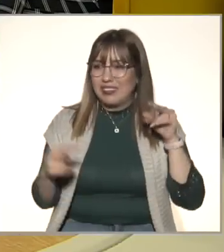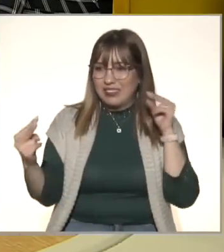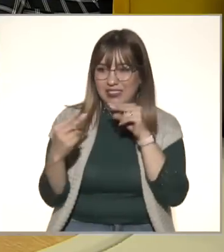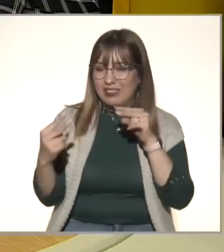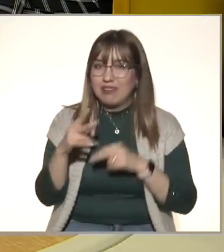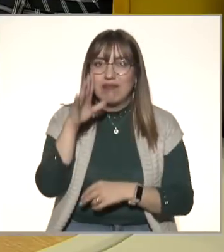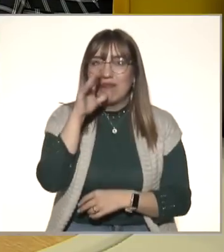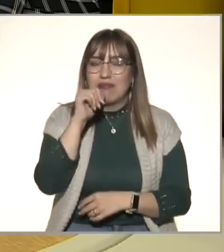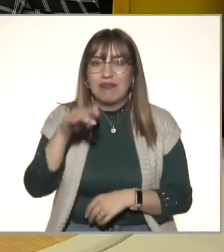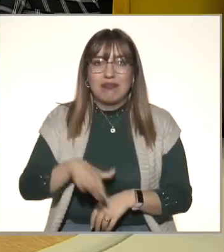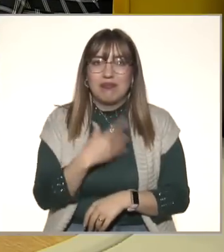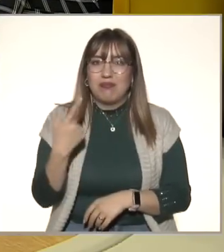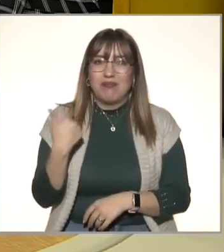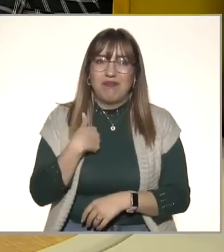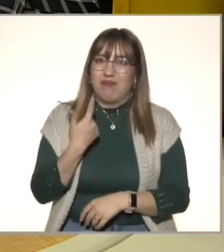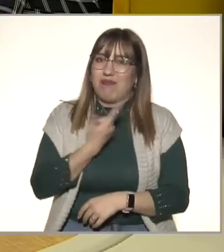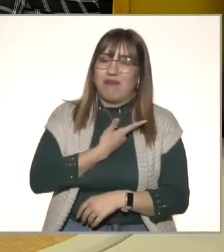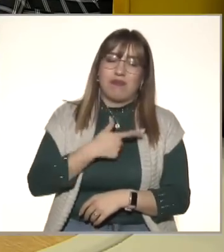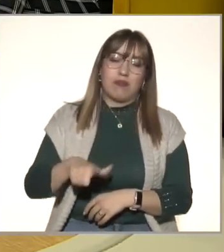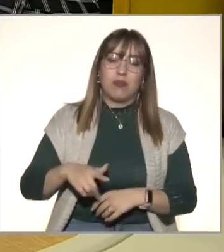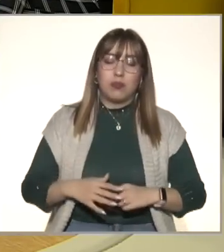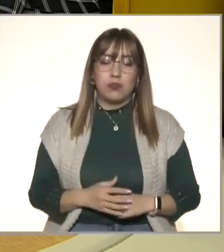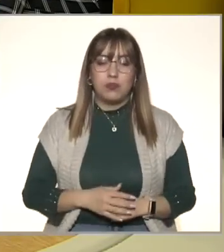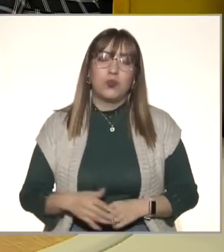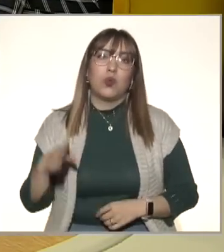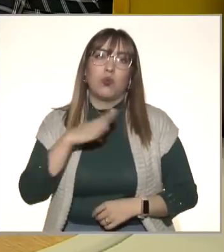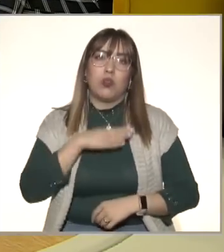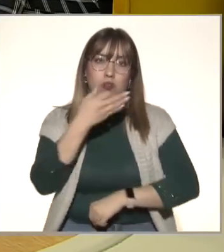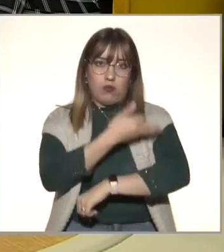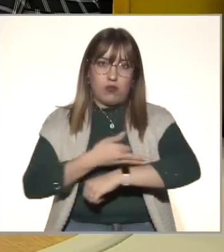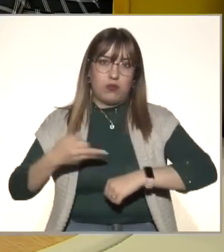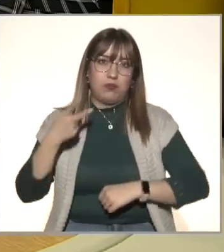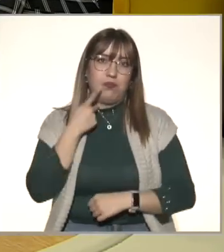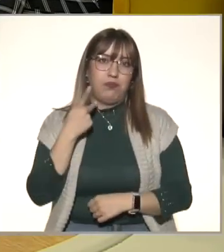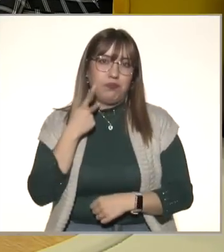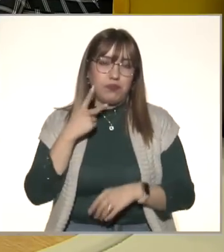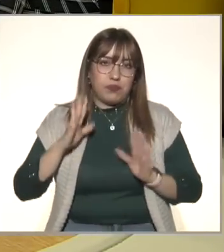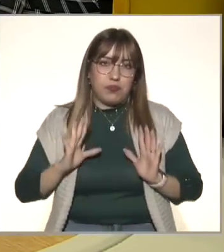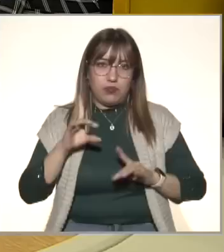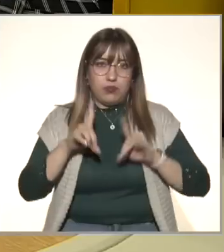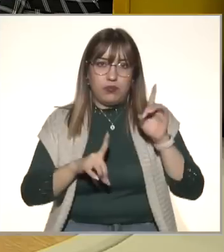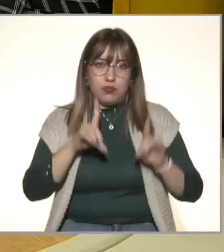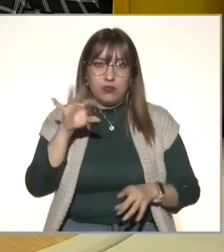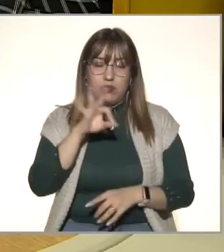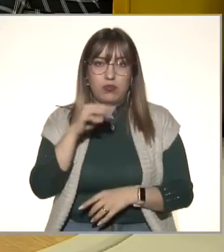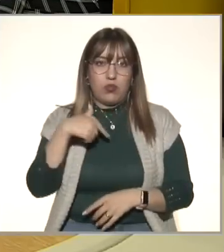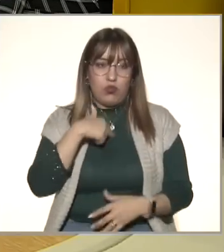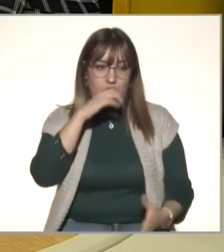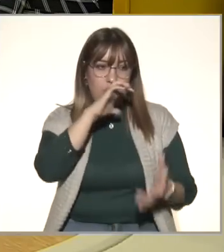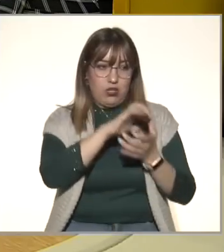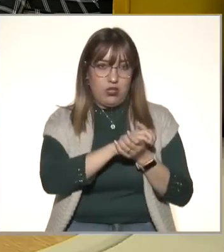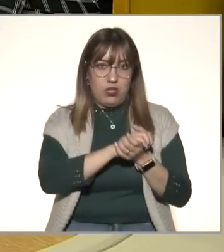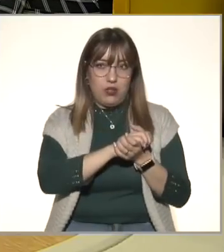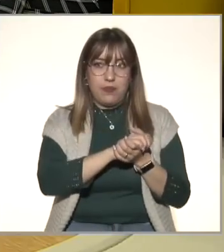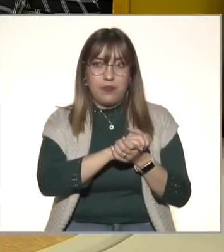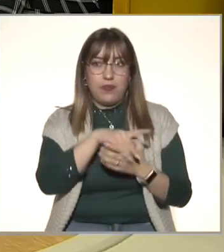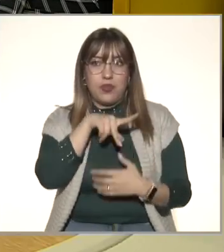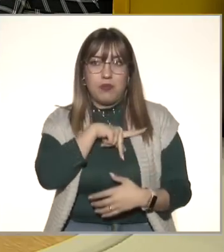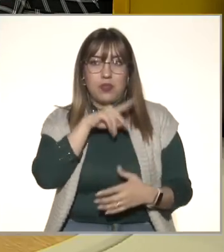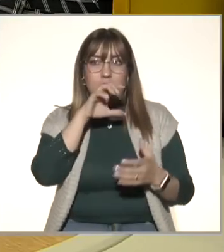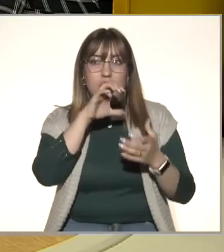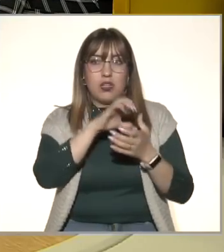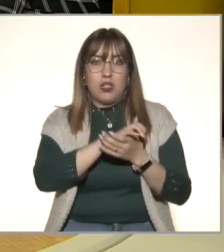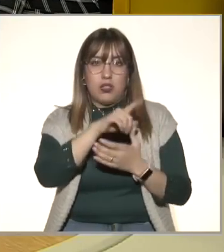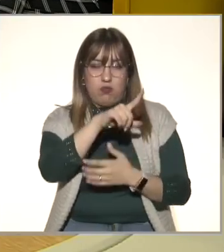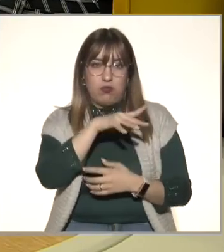Ajá. Y bueno, la familia política depende de quién, ¿no? Pues yo estoy casada, ¿no? Entonces mi esposo tiene su familia política, que es la mía, y yo